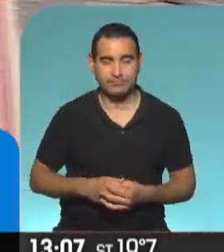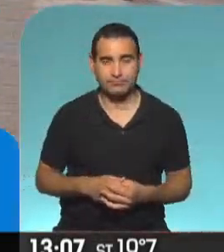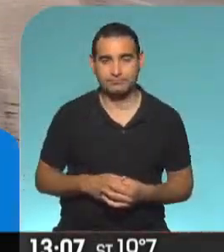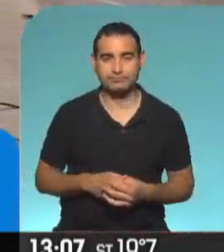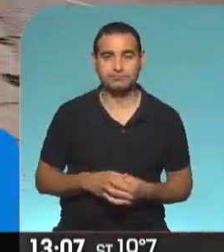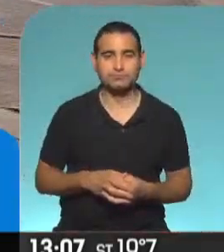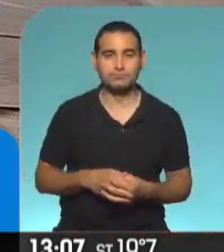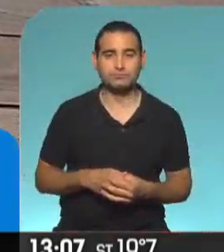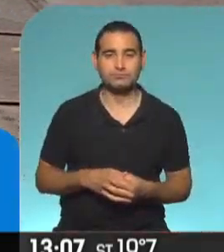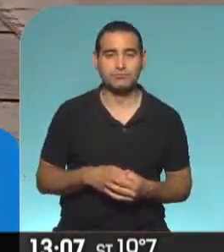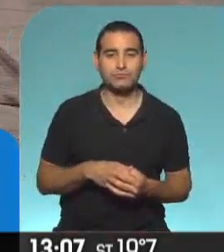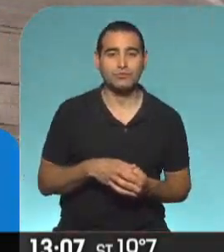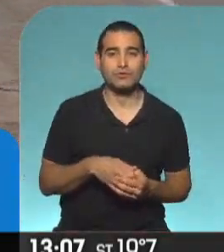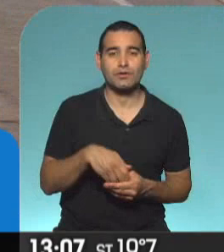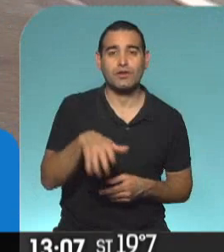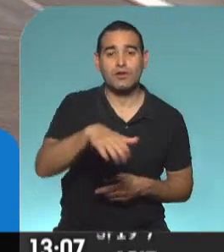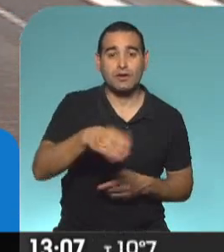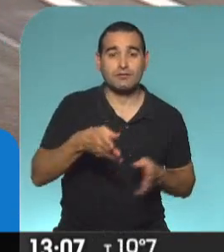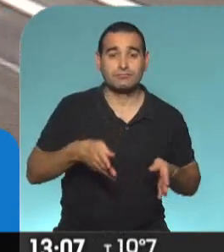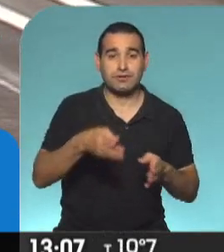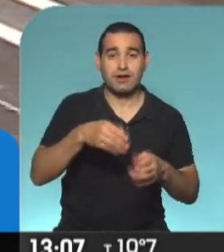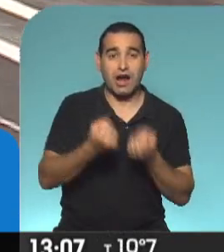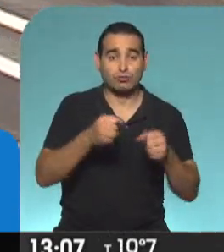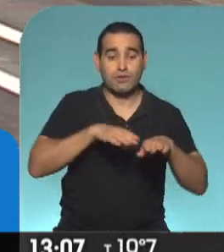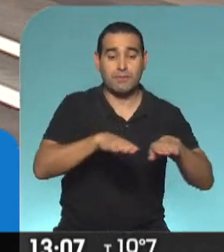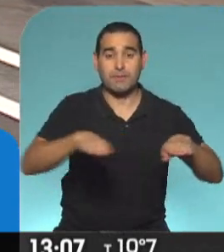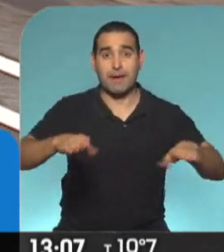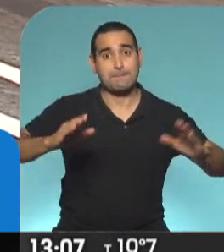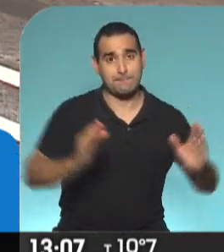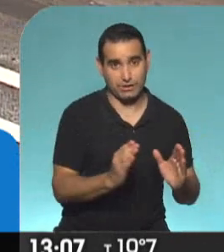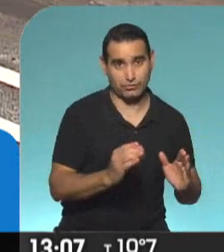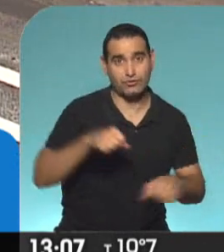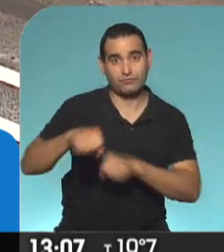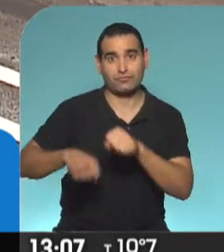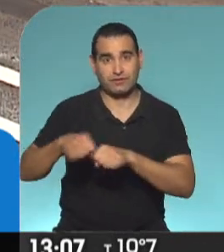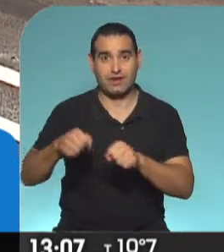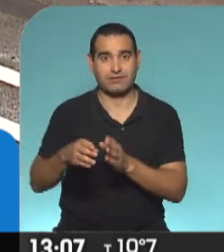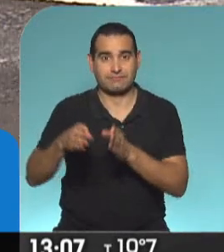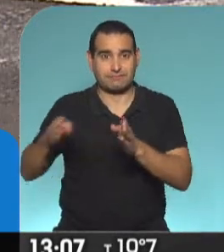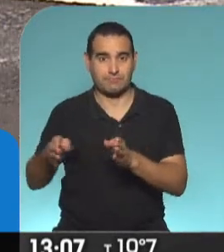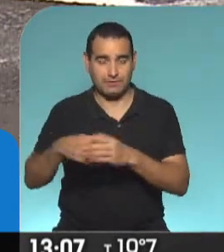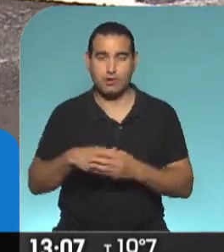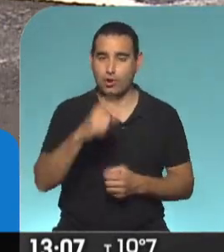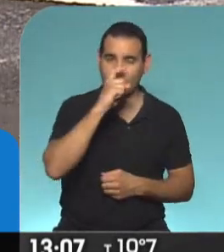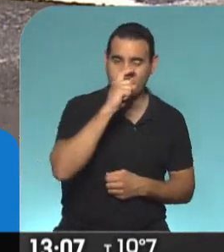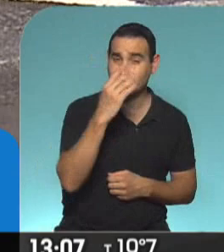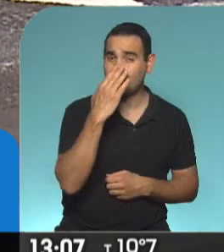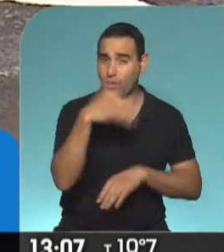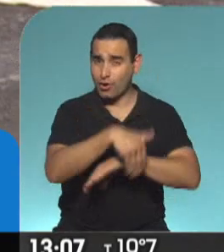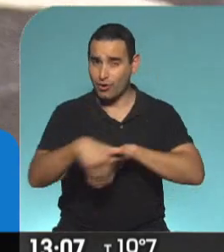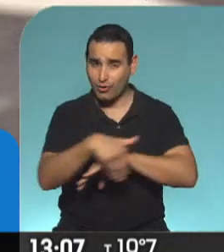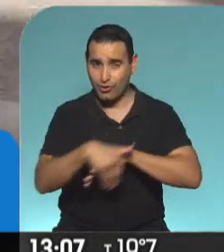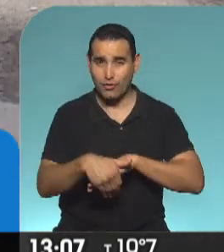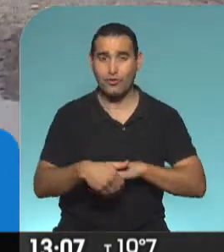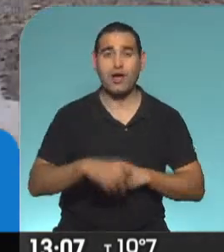Más lugar para ciclistas, menos carriles para la circulación vehicular. Esta nueva iniciativa en las avenidas Corrientes y Córdoba tiene